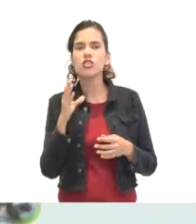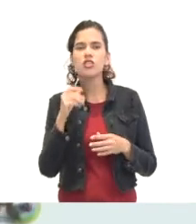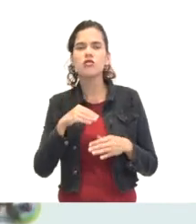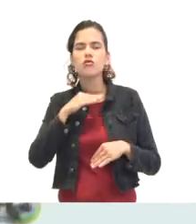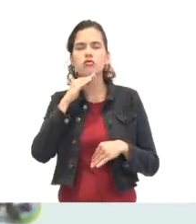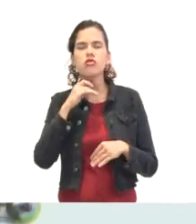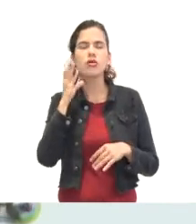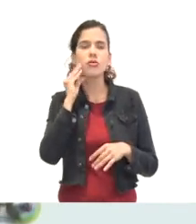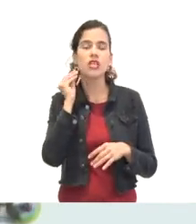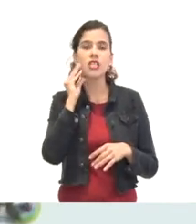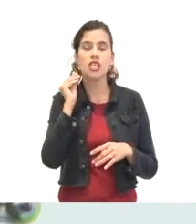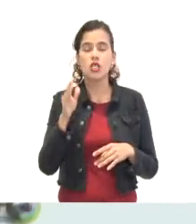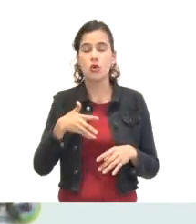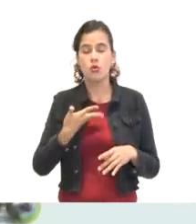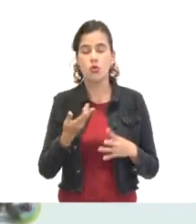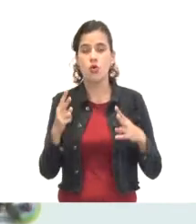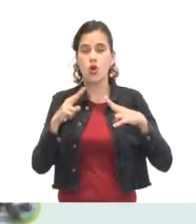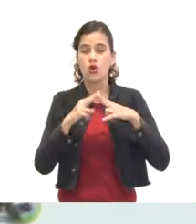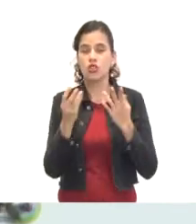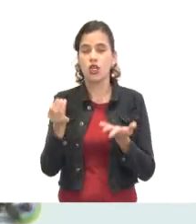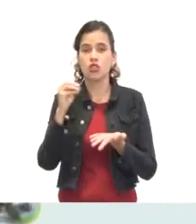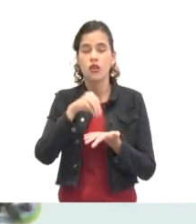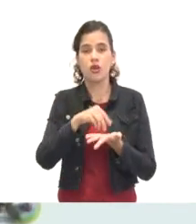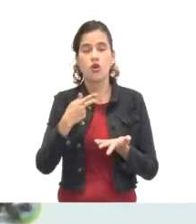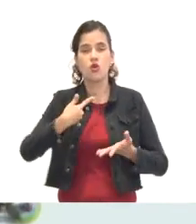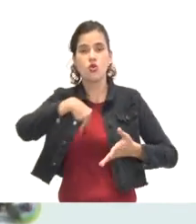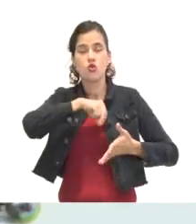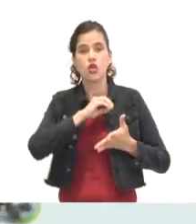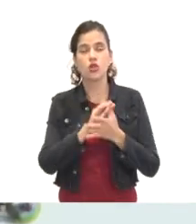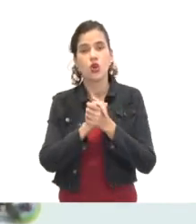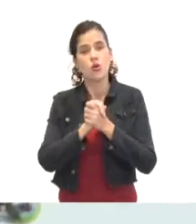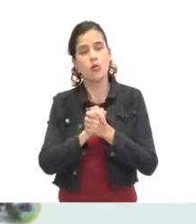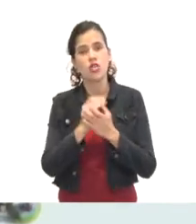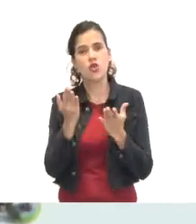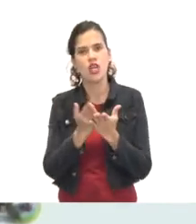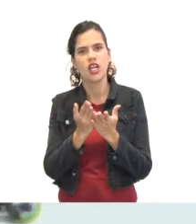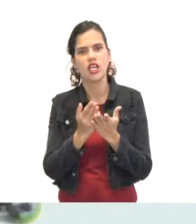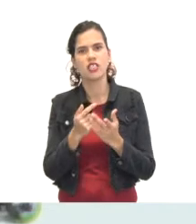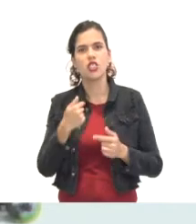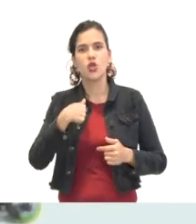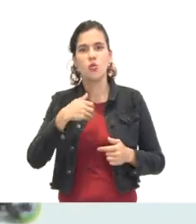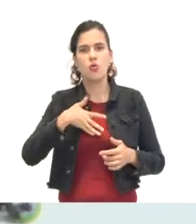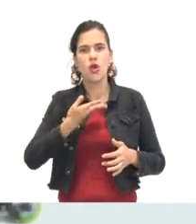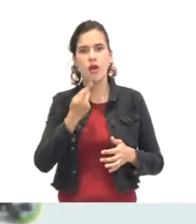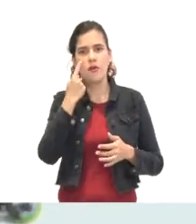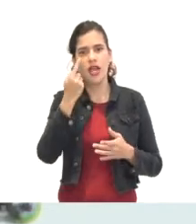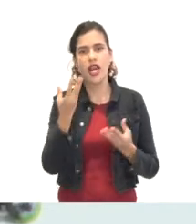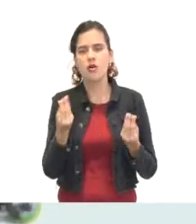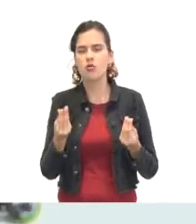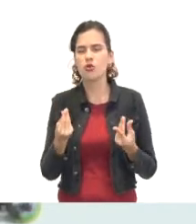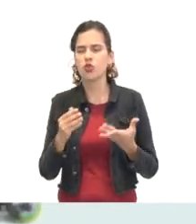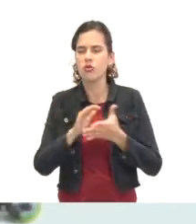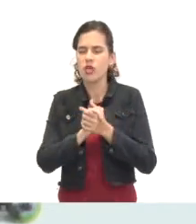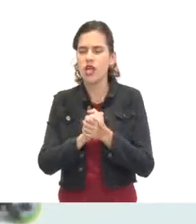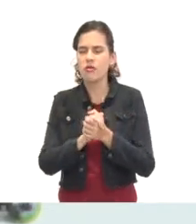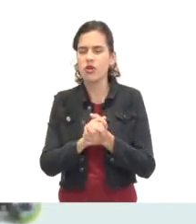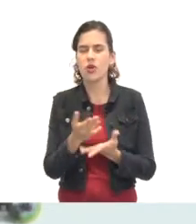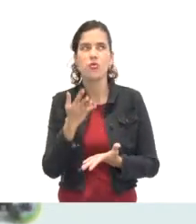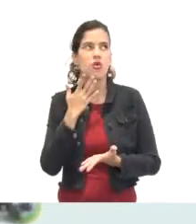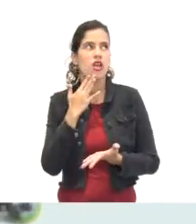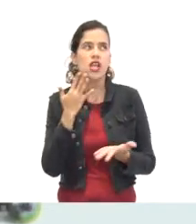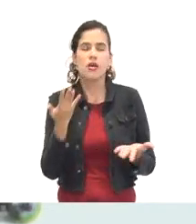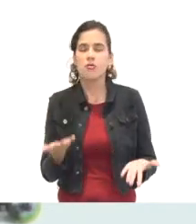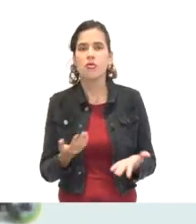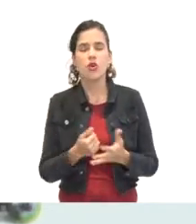experiencias y nos pudimos reencontrar con muchos de nuestros compañeros de clase. Yo me pude reencontrar con muchos de mis compañeros. Por